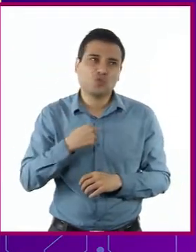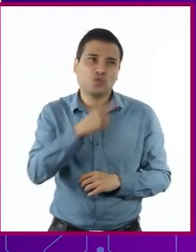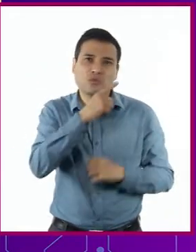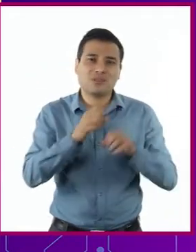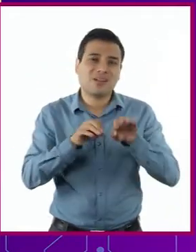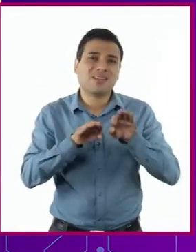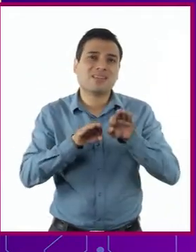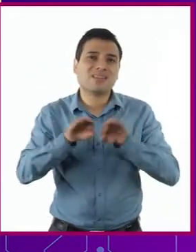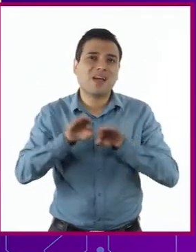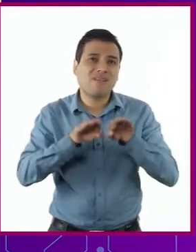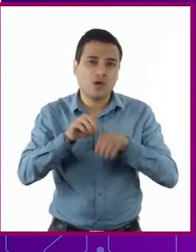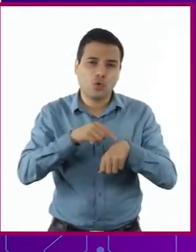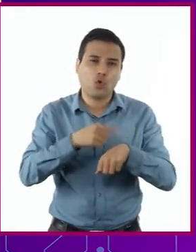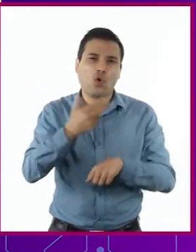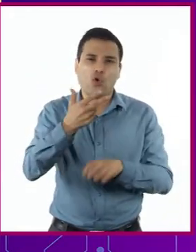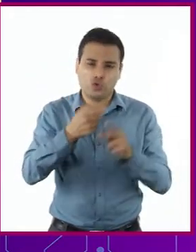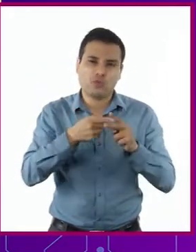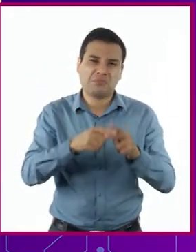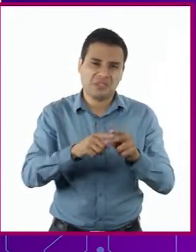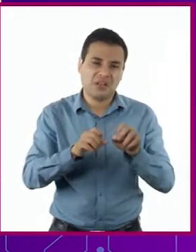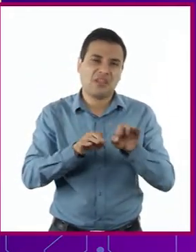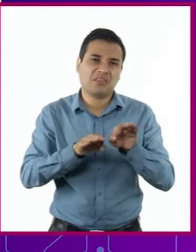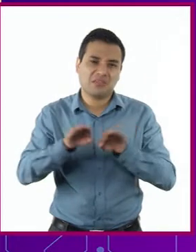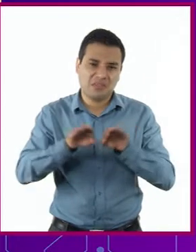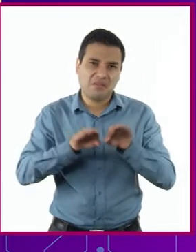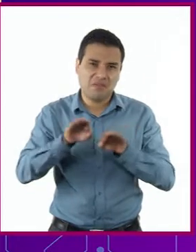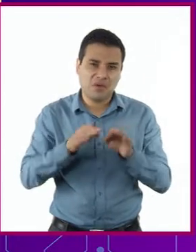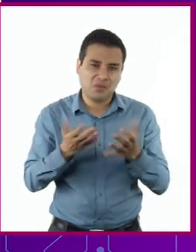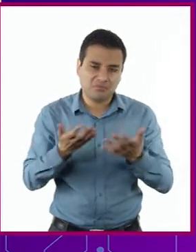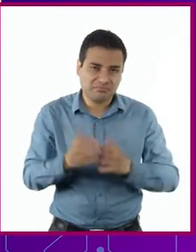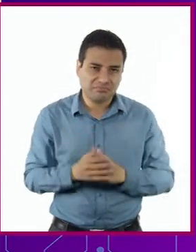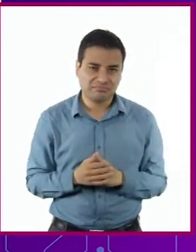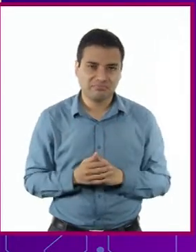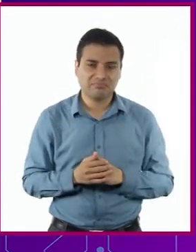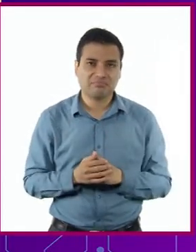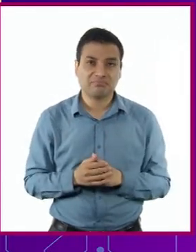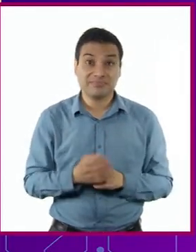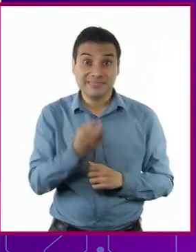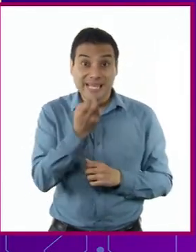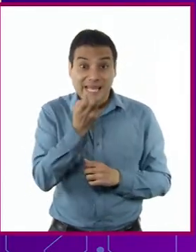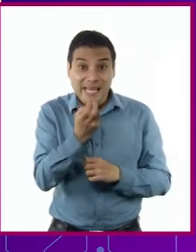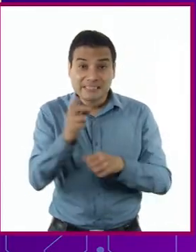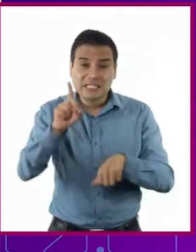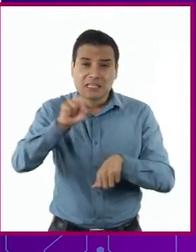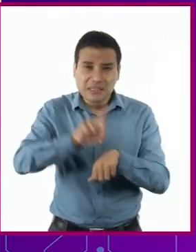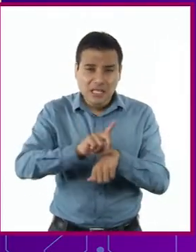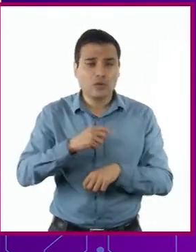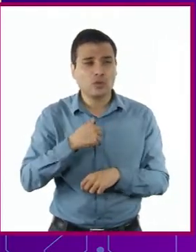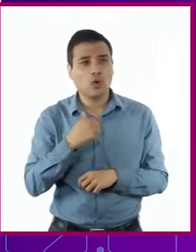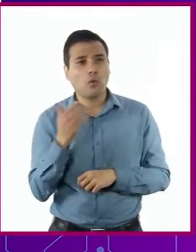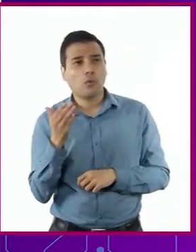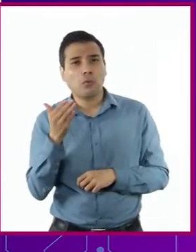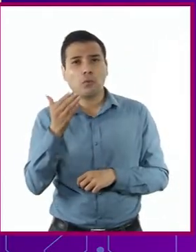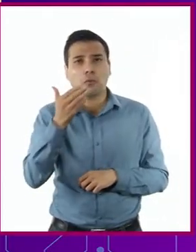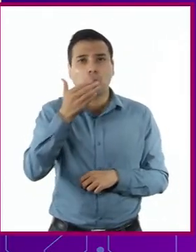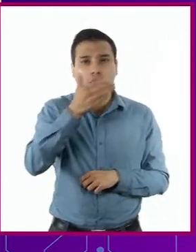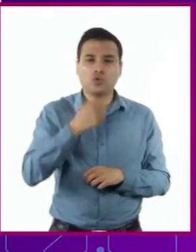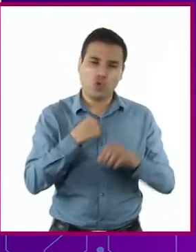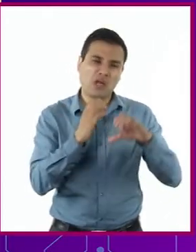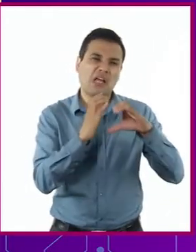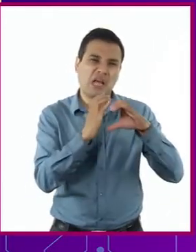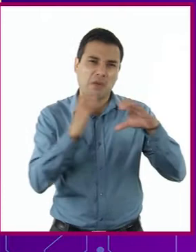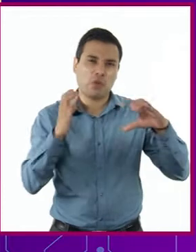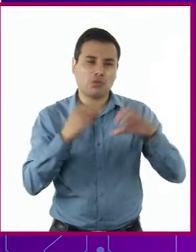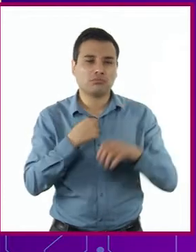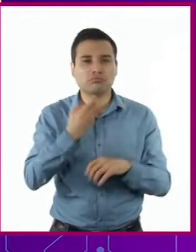trabajar, entrábamos a las 8 de la mañana nosotros como empresa. Y ese día entonces yo venía en el camión